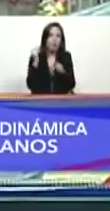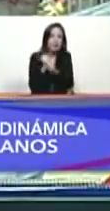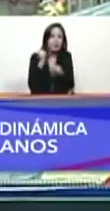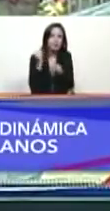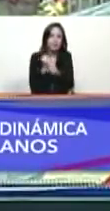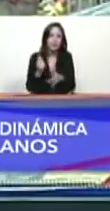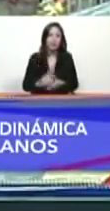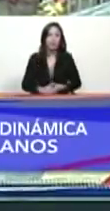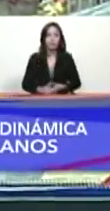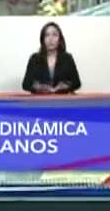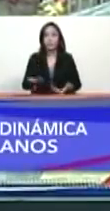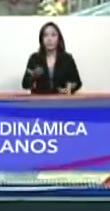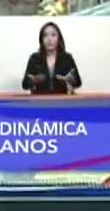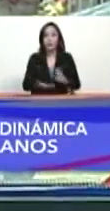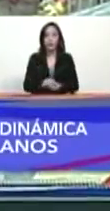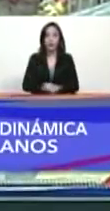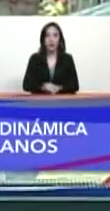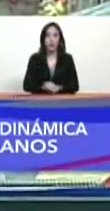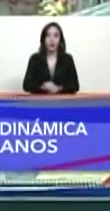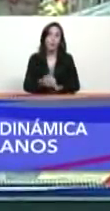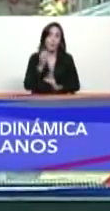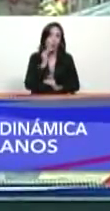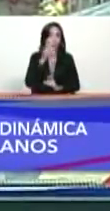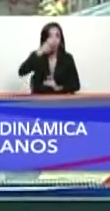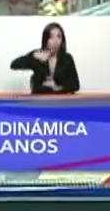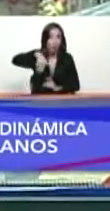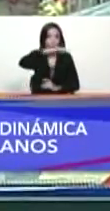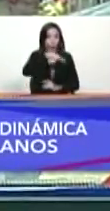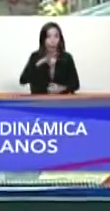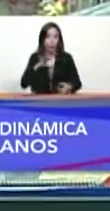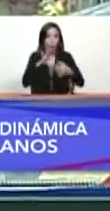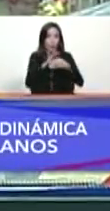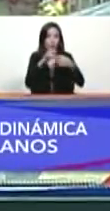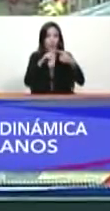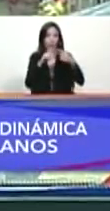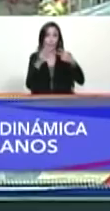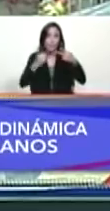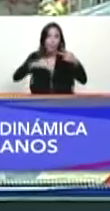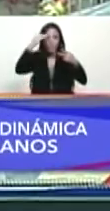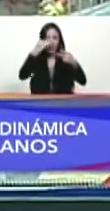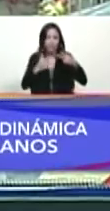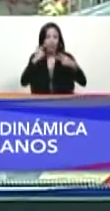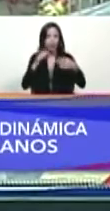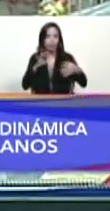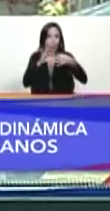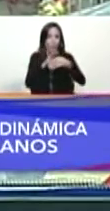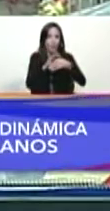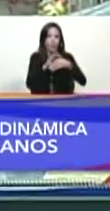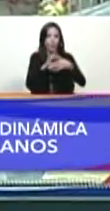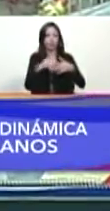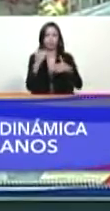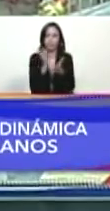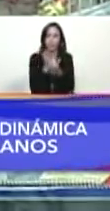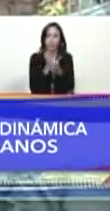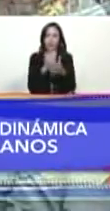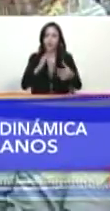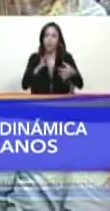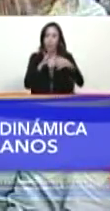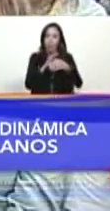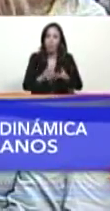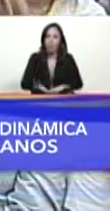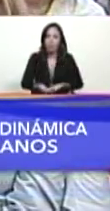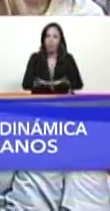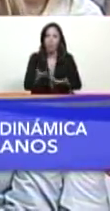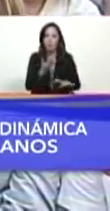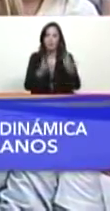Porque si algo tenemos, es que tenemos al pueblo unido, a la Fuerza Armada unida, a la Unión Cívico-Militar. Tenemos